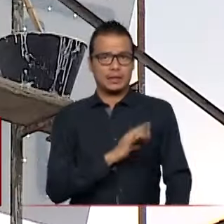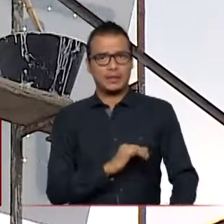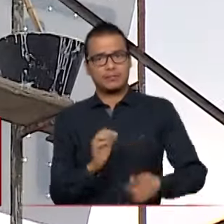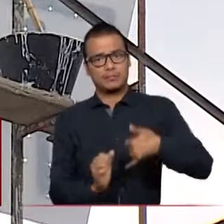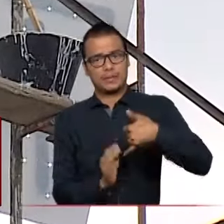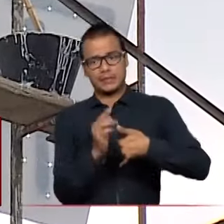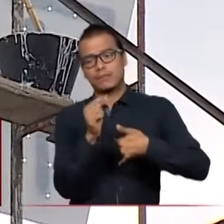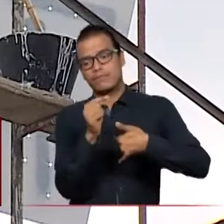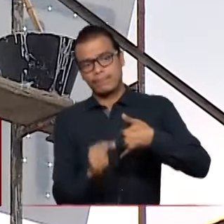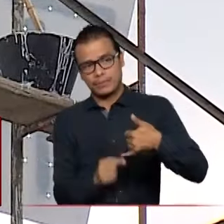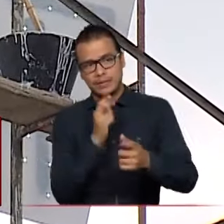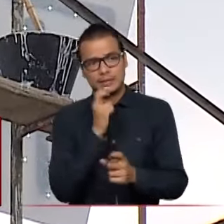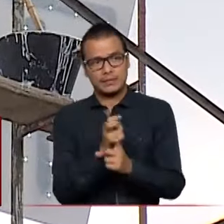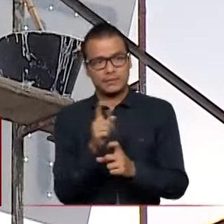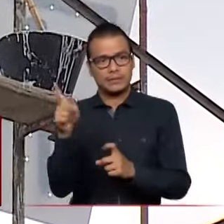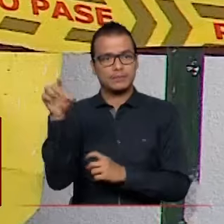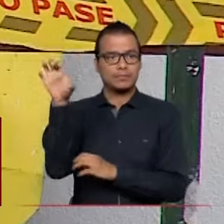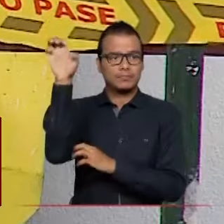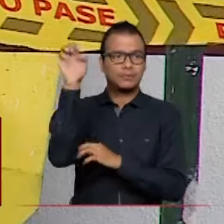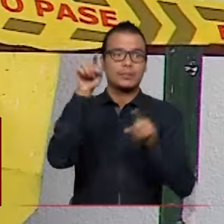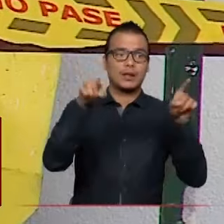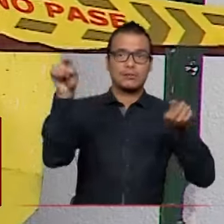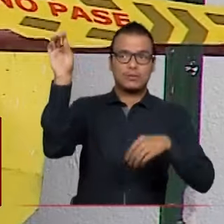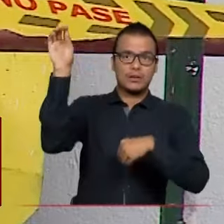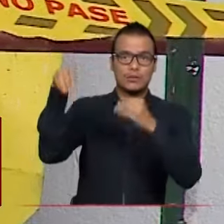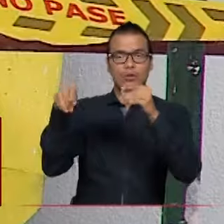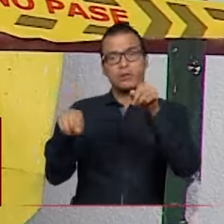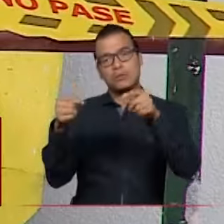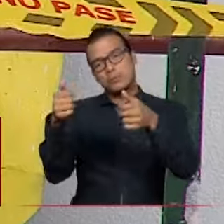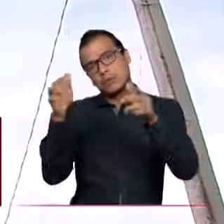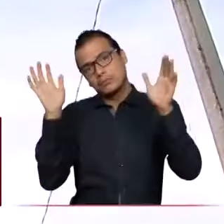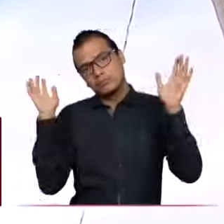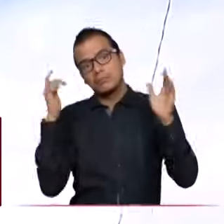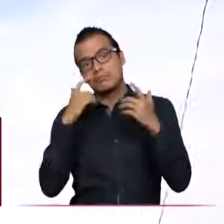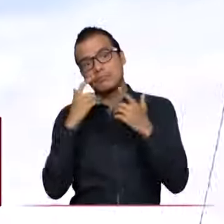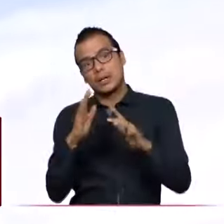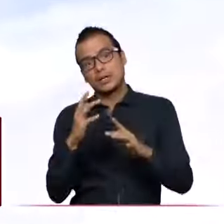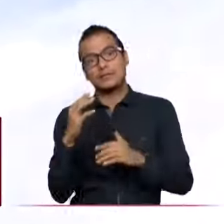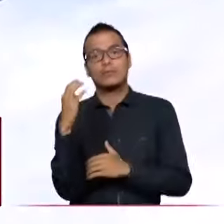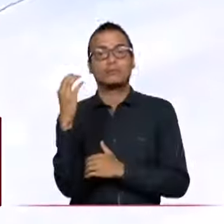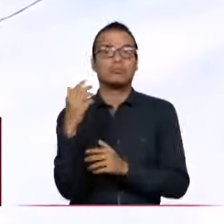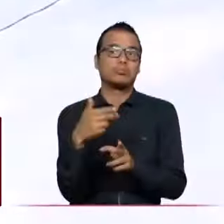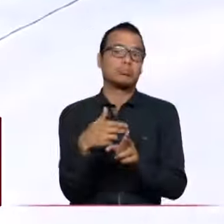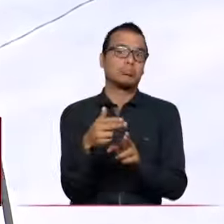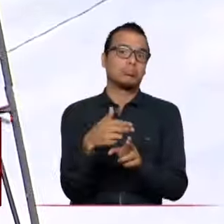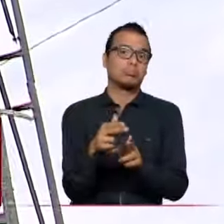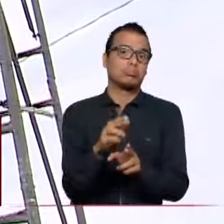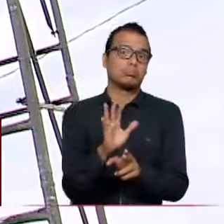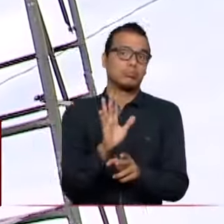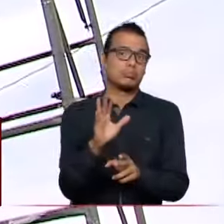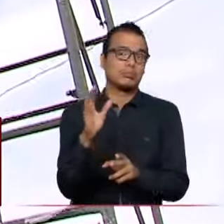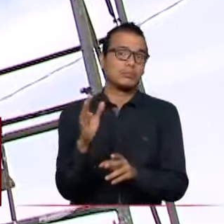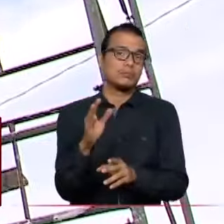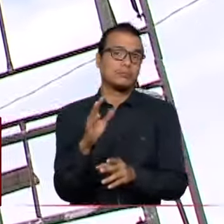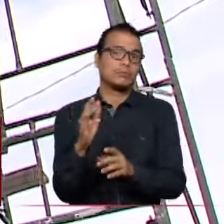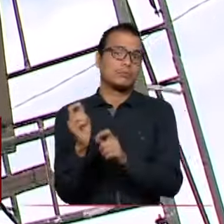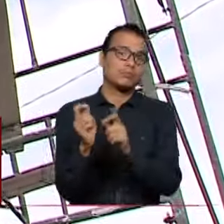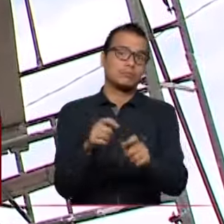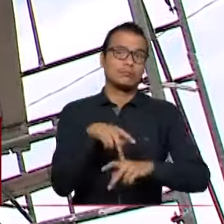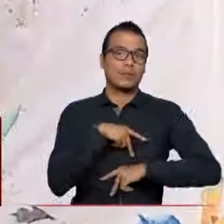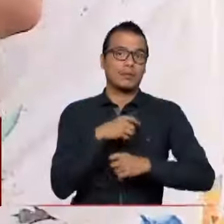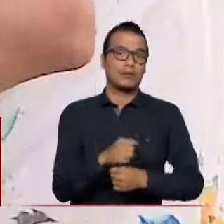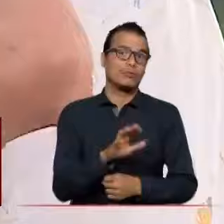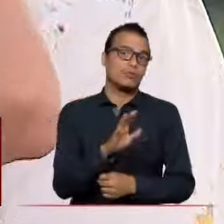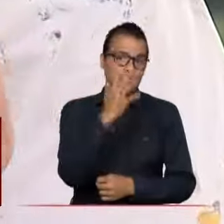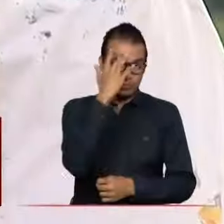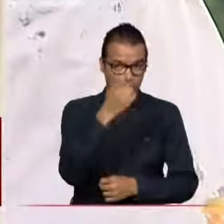y esta mano, que entre la polémica y el debate podría convertirse en patrimonio del país según lo solicitó el mismo presidente Gustavo Petro,